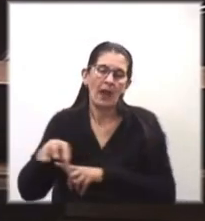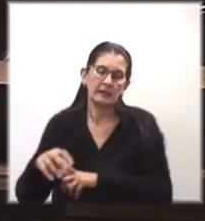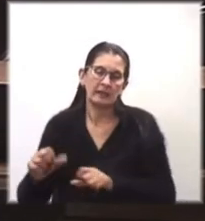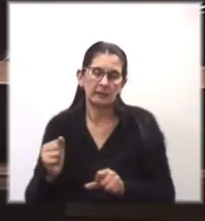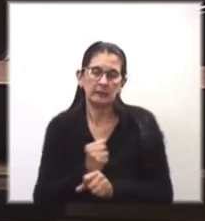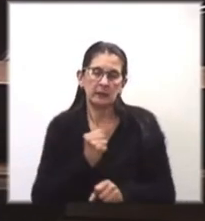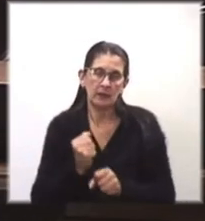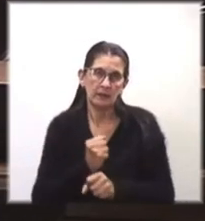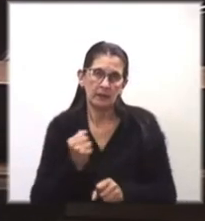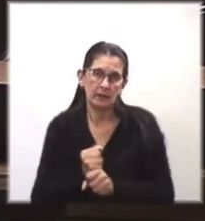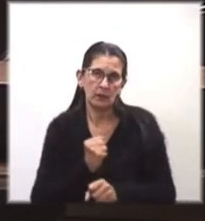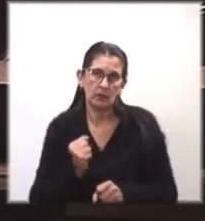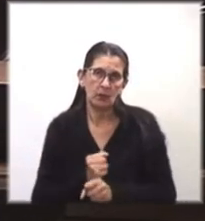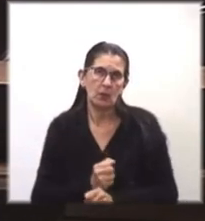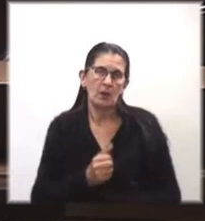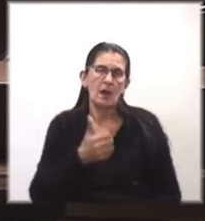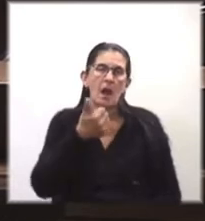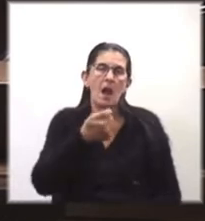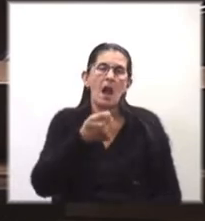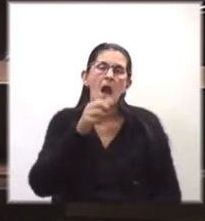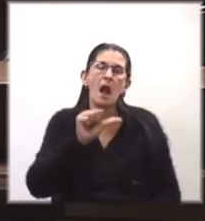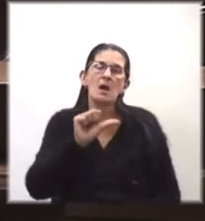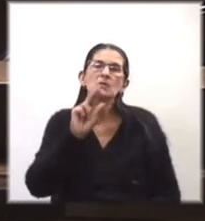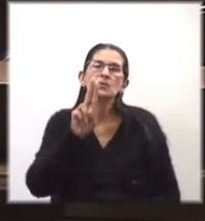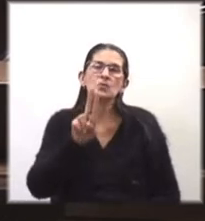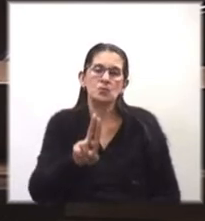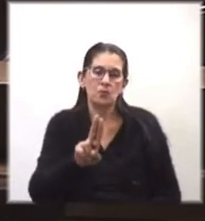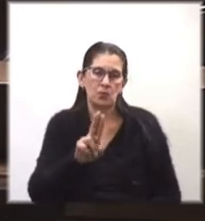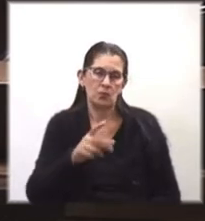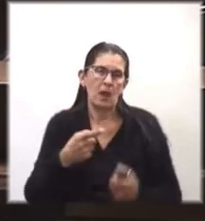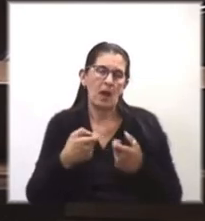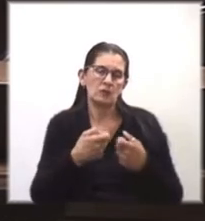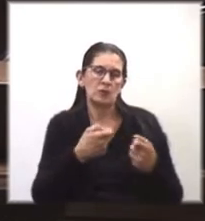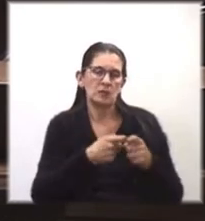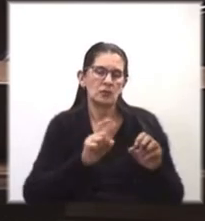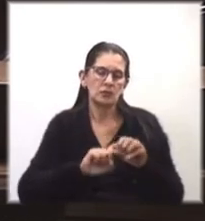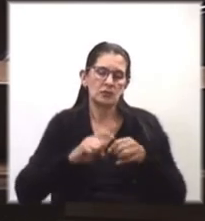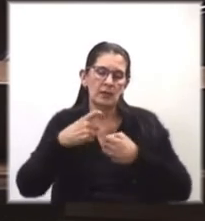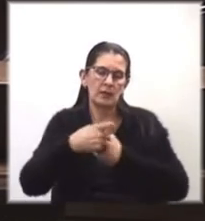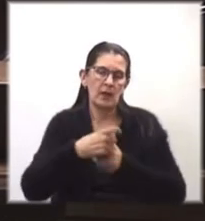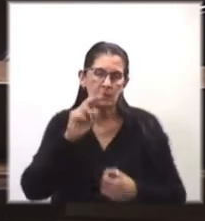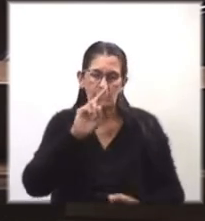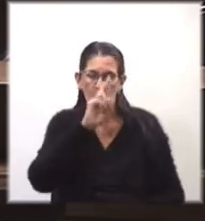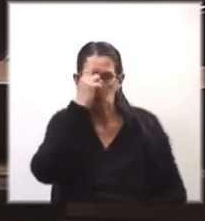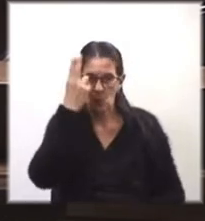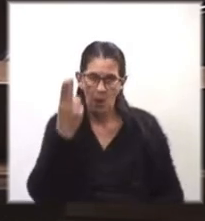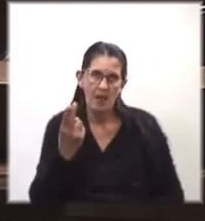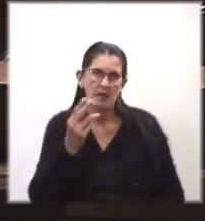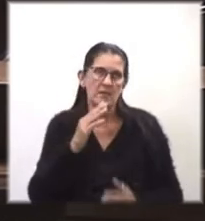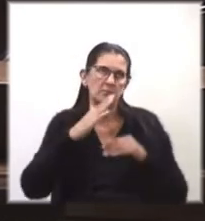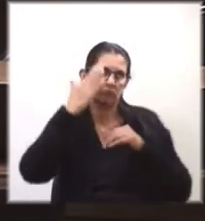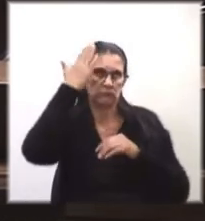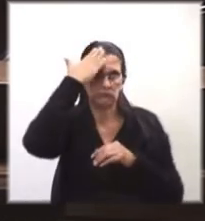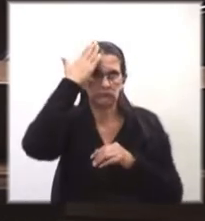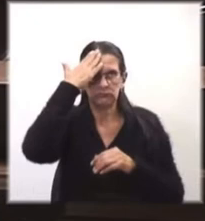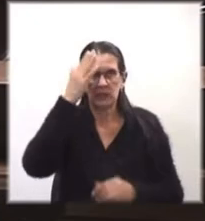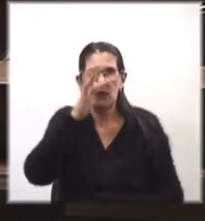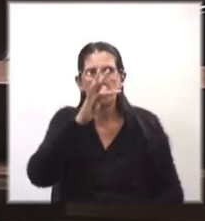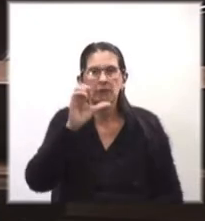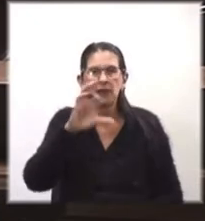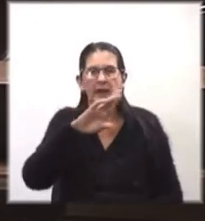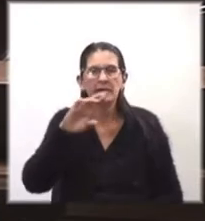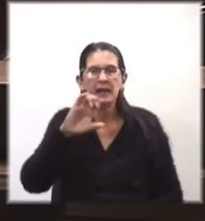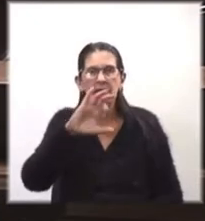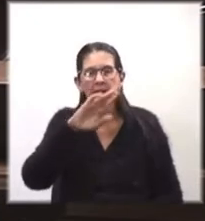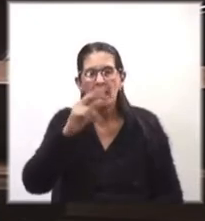trabajo. ASU, la Acción Sindical Uruguaya, con Mitil Ferreira a la cabeza y algunos otros compañeras y